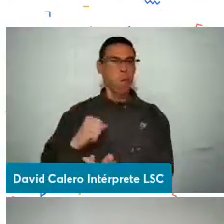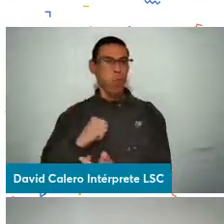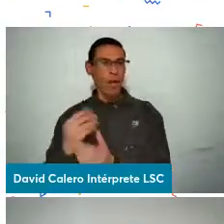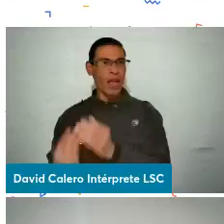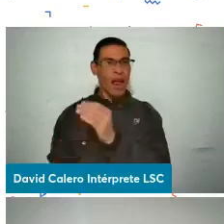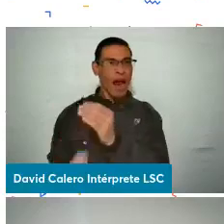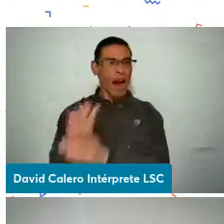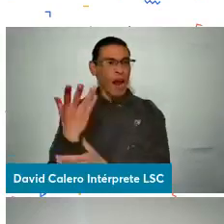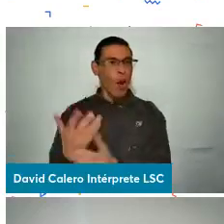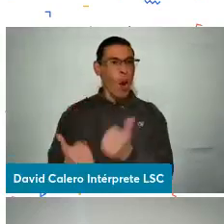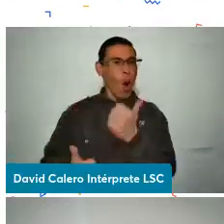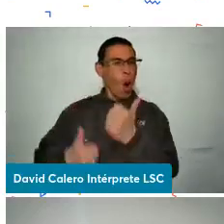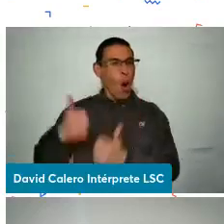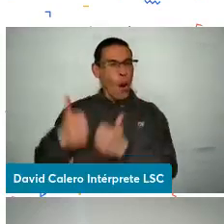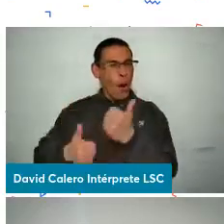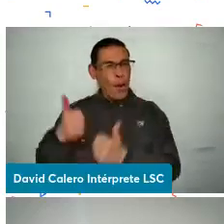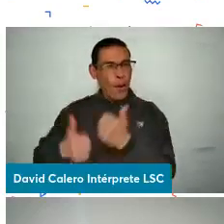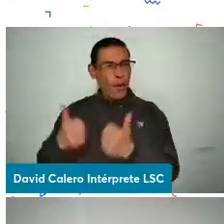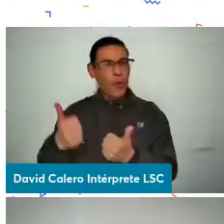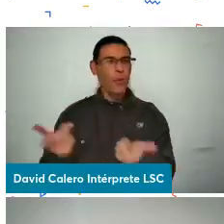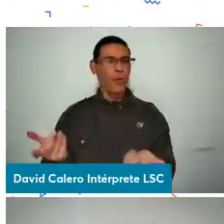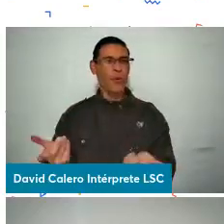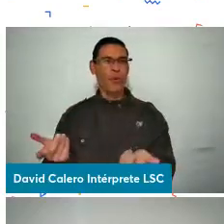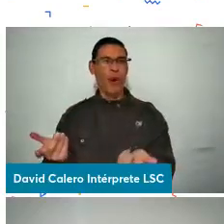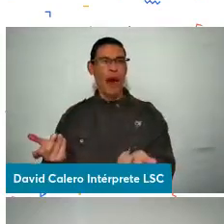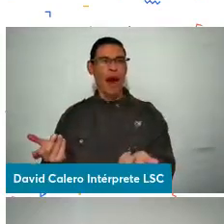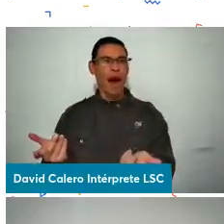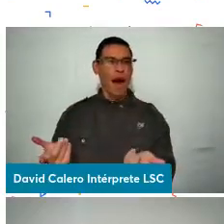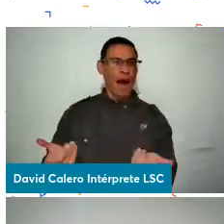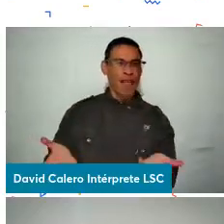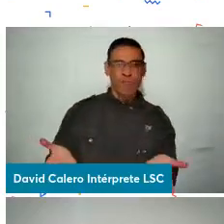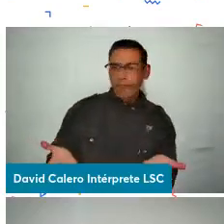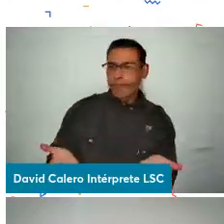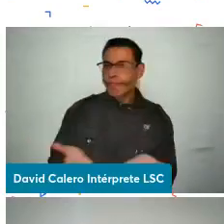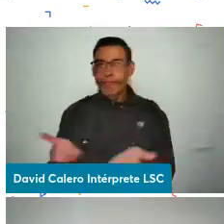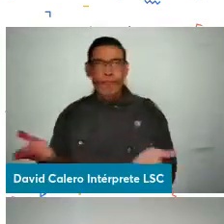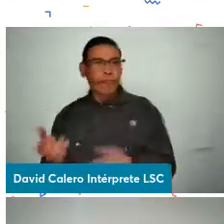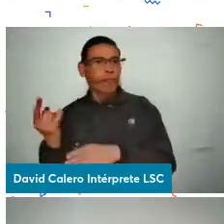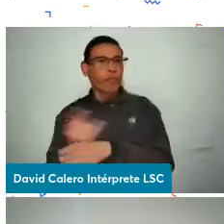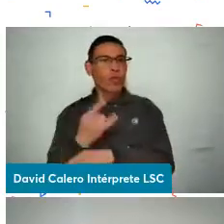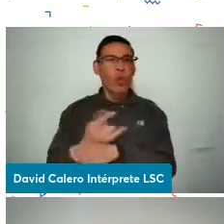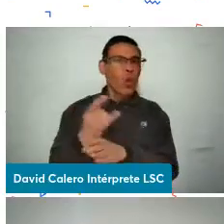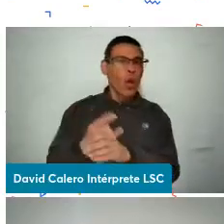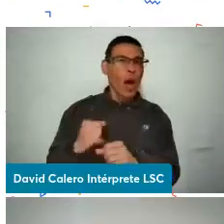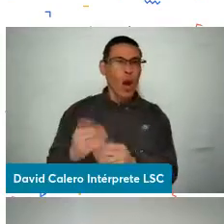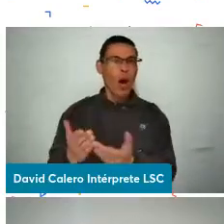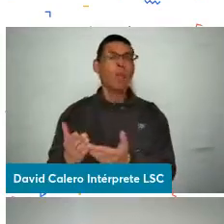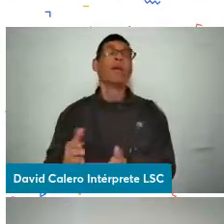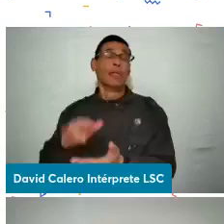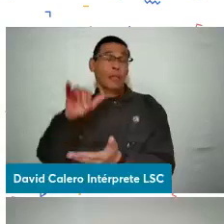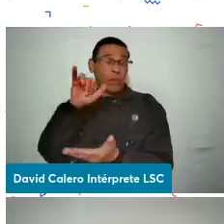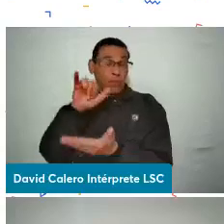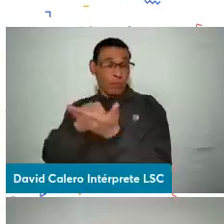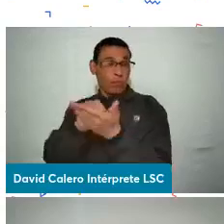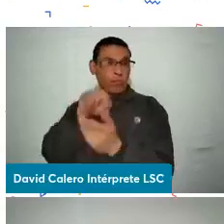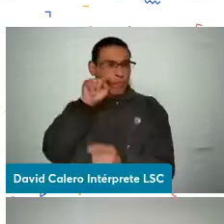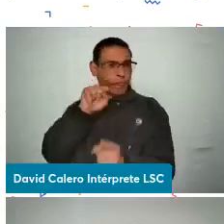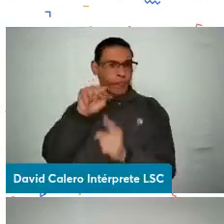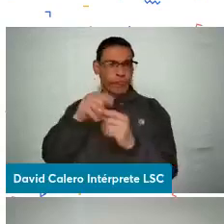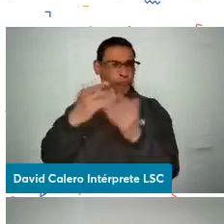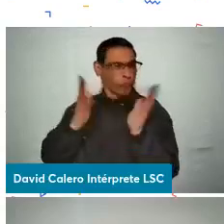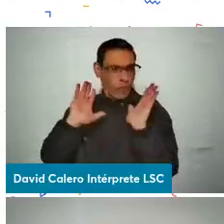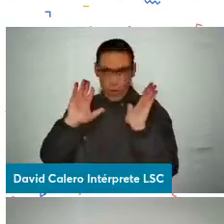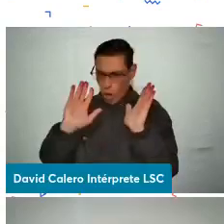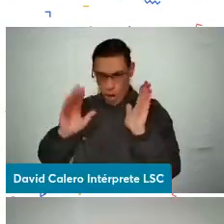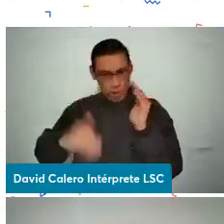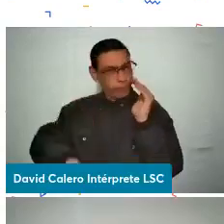con qué disponibilidad teníamos. Y la idea era, dijimos, no, tenemos que empezar. Entonces, ya ese